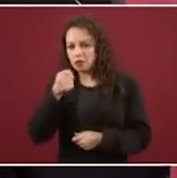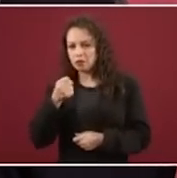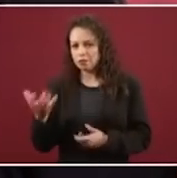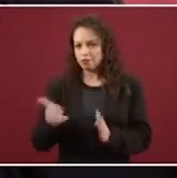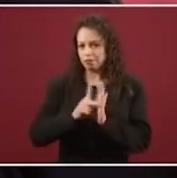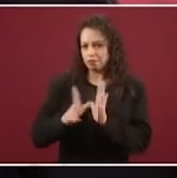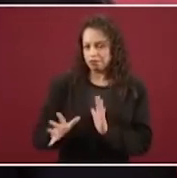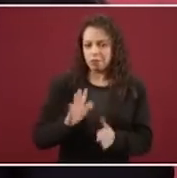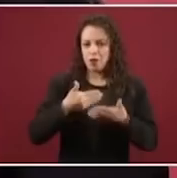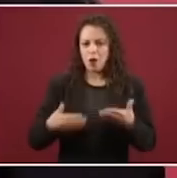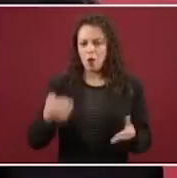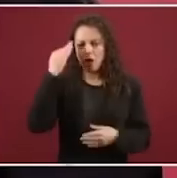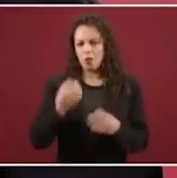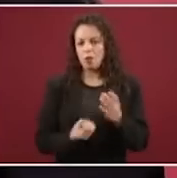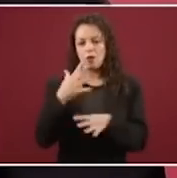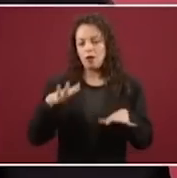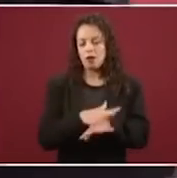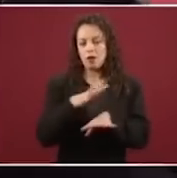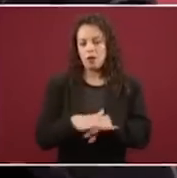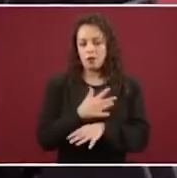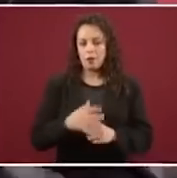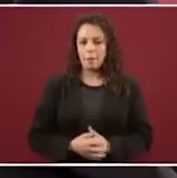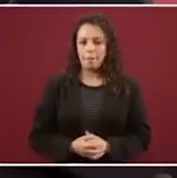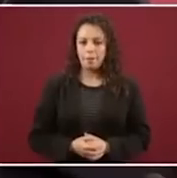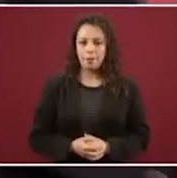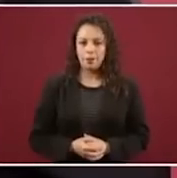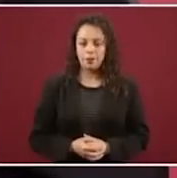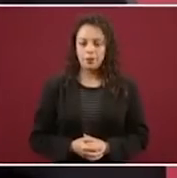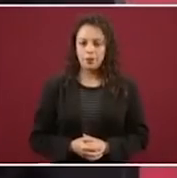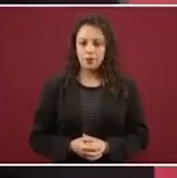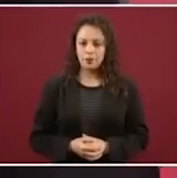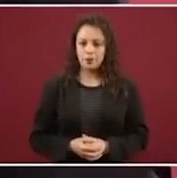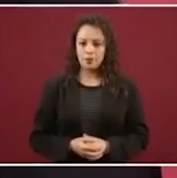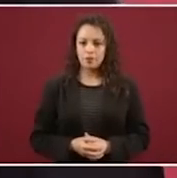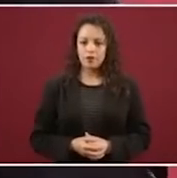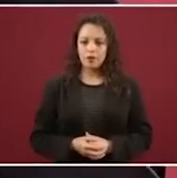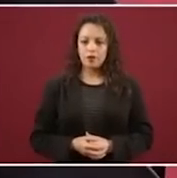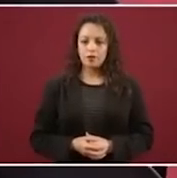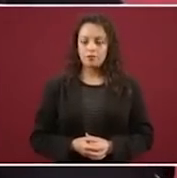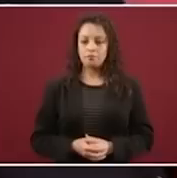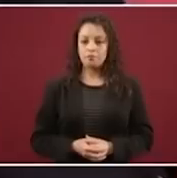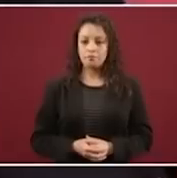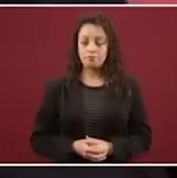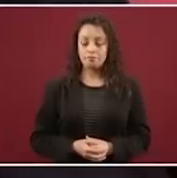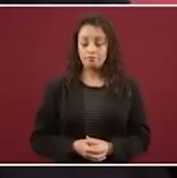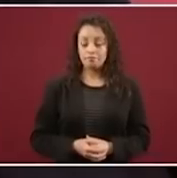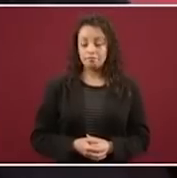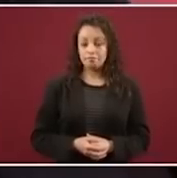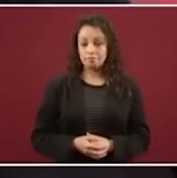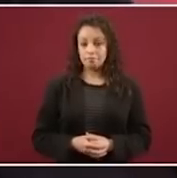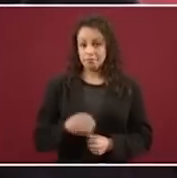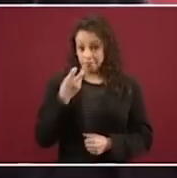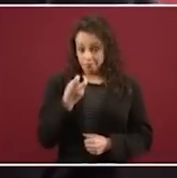Son otros tiempos. Por eso no hay una esfera